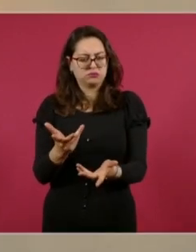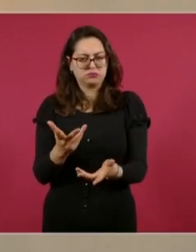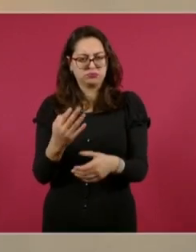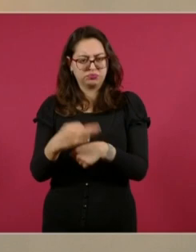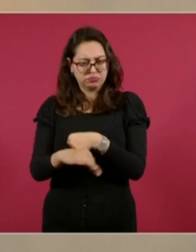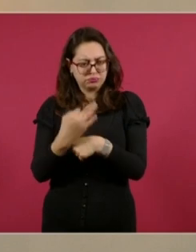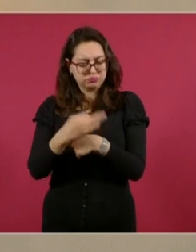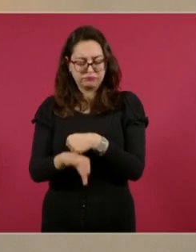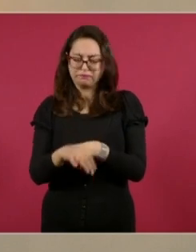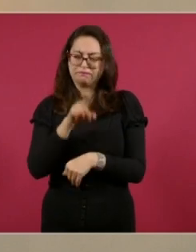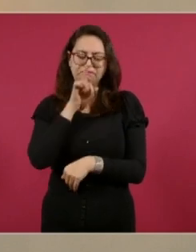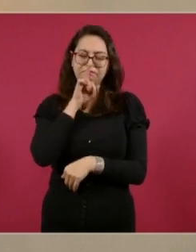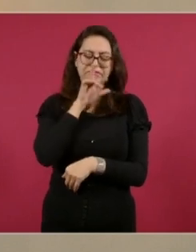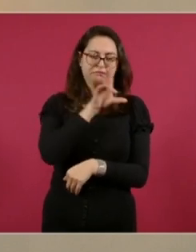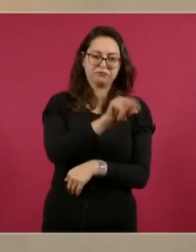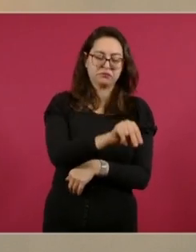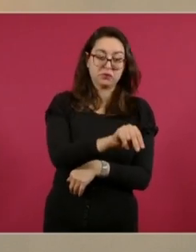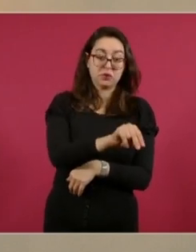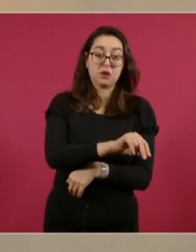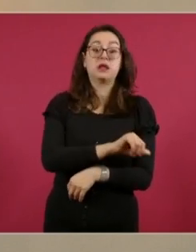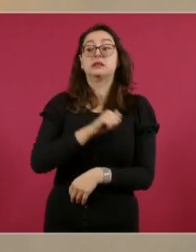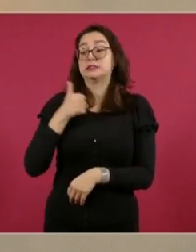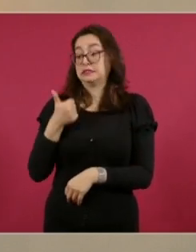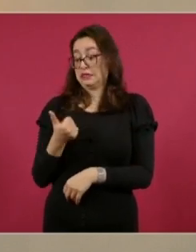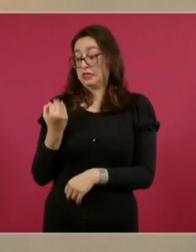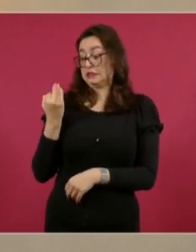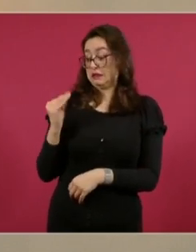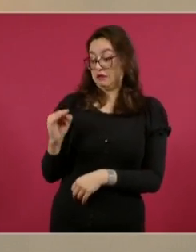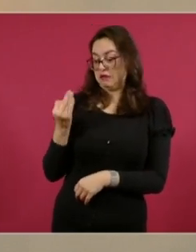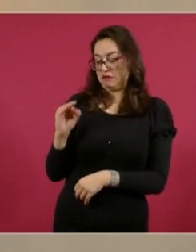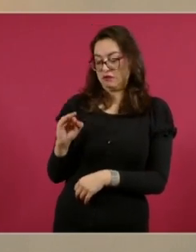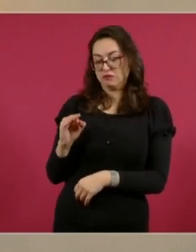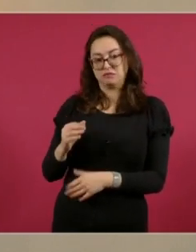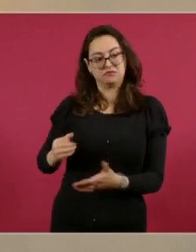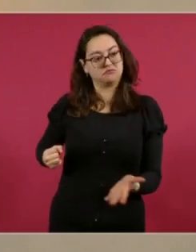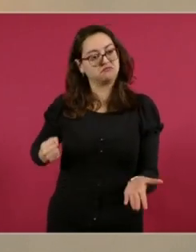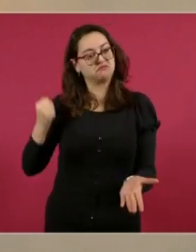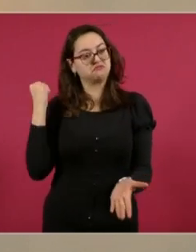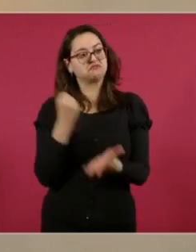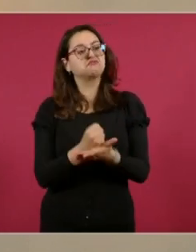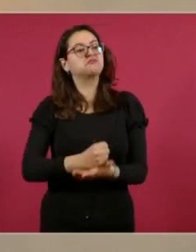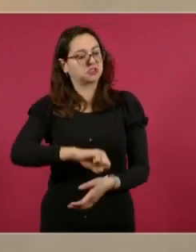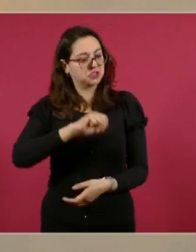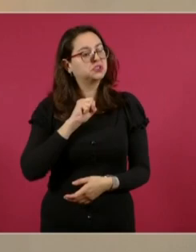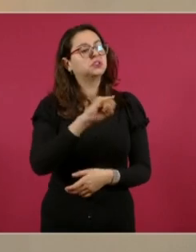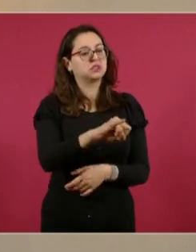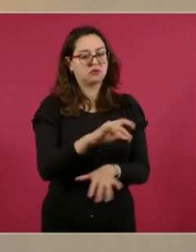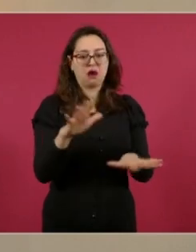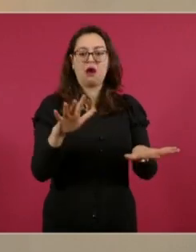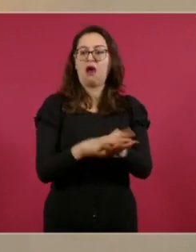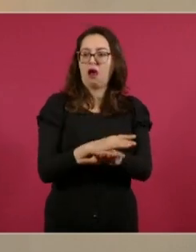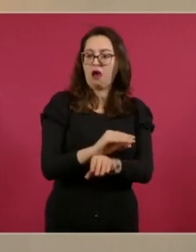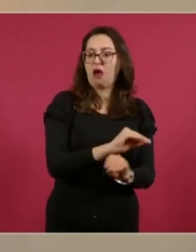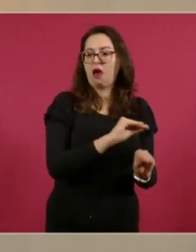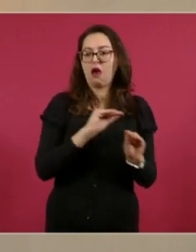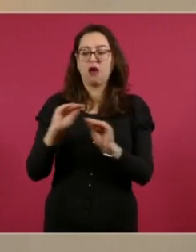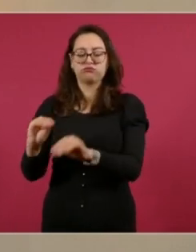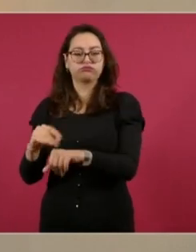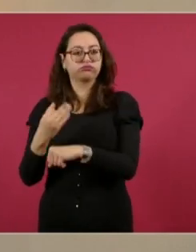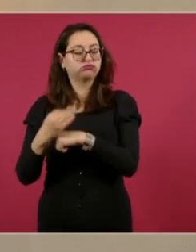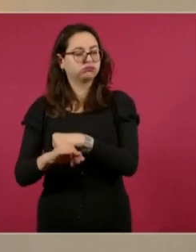justificada. Posteriormente, el 6 de febrero, la jueza decretó esta suspensión de manera definitiva. Esta suspensión